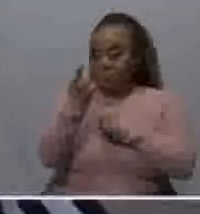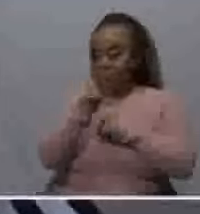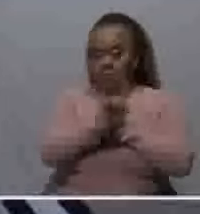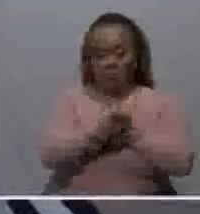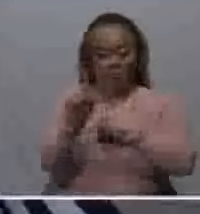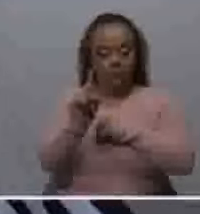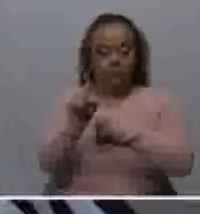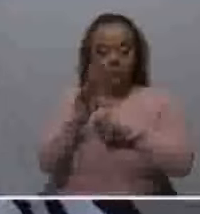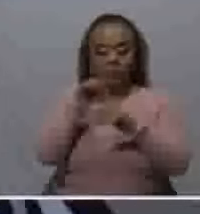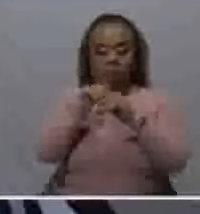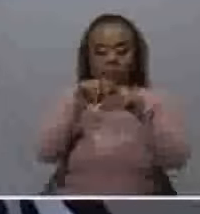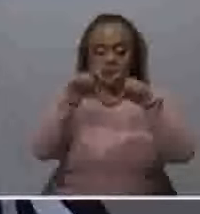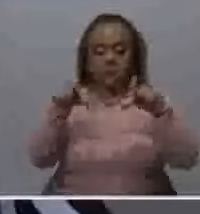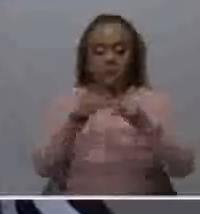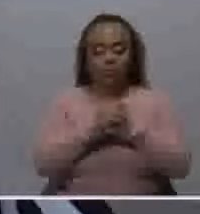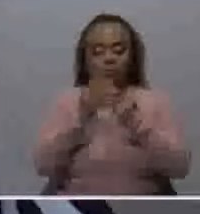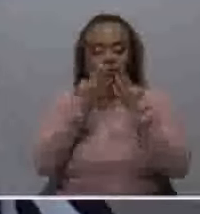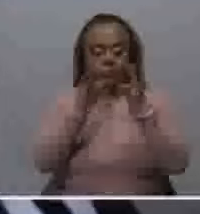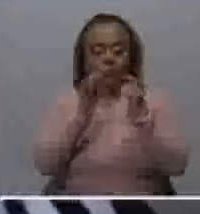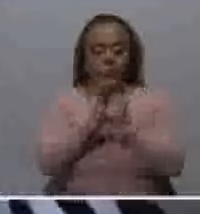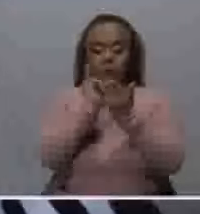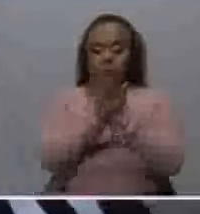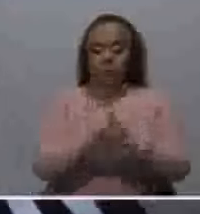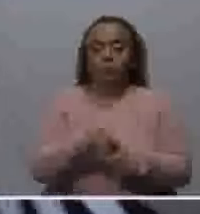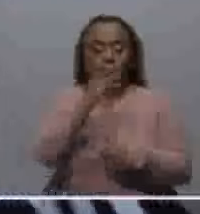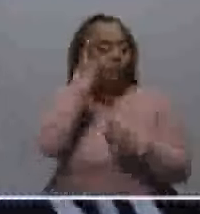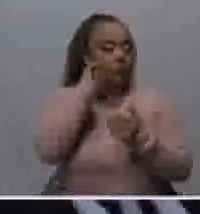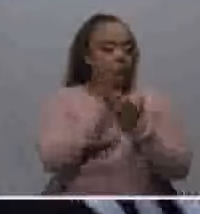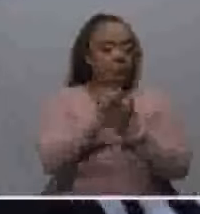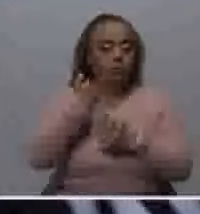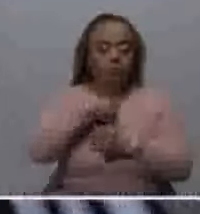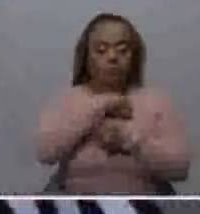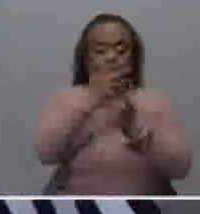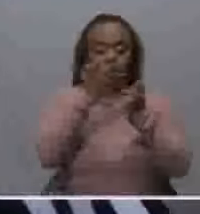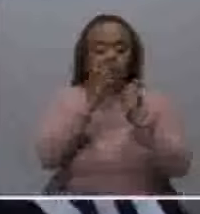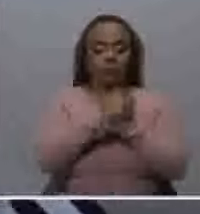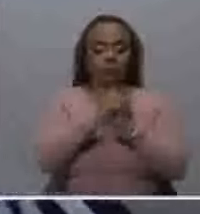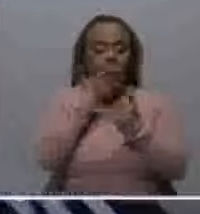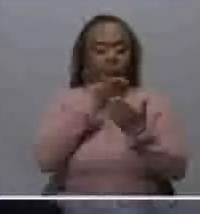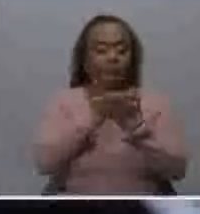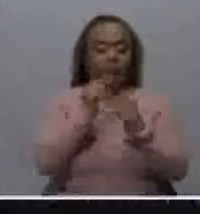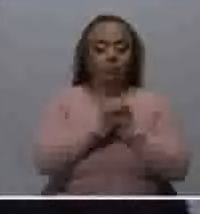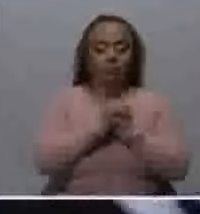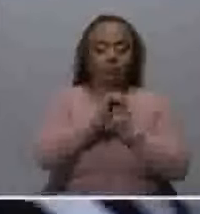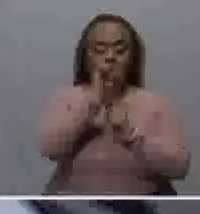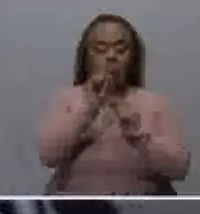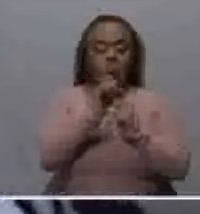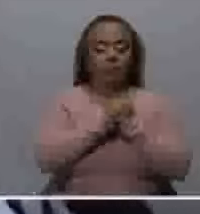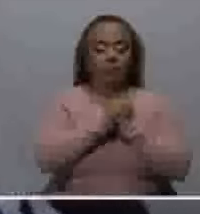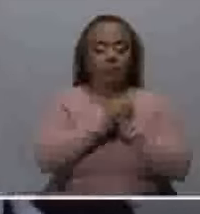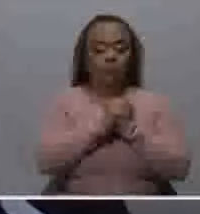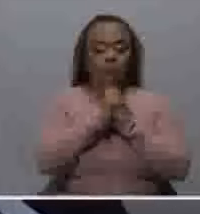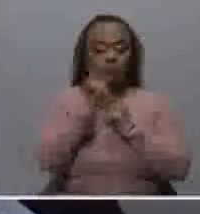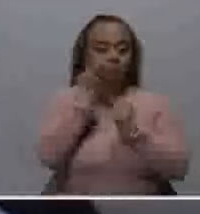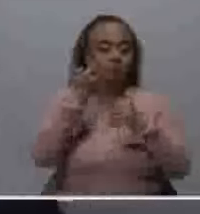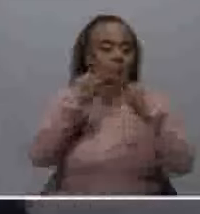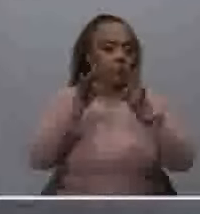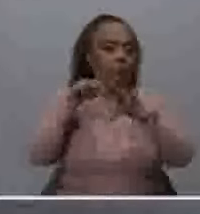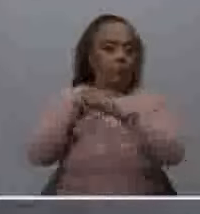cancha, tratar de faltar ese respeto. Y por eso es que queremos llegar a una buena versión, no quedarnos solamente en el